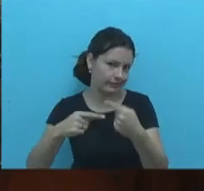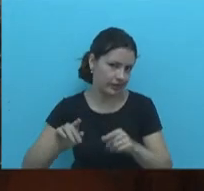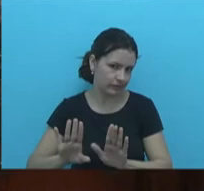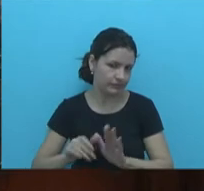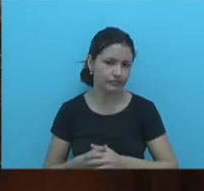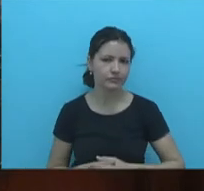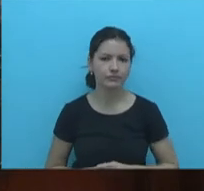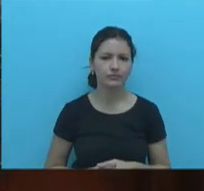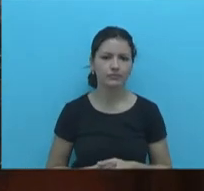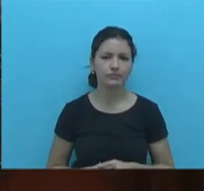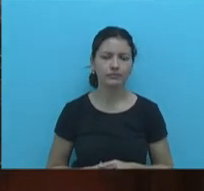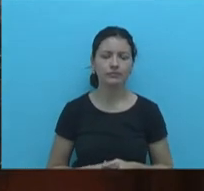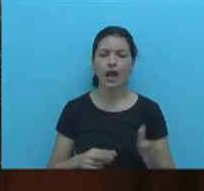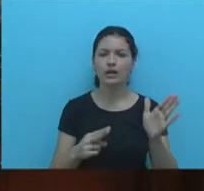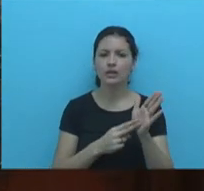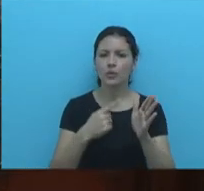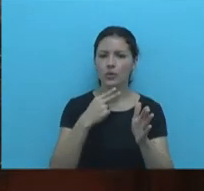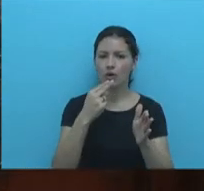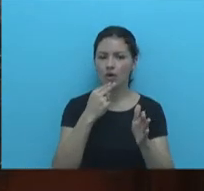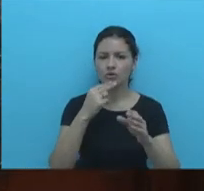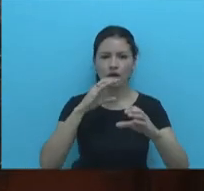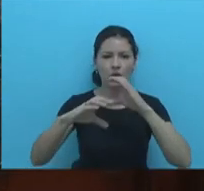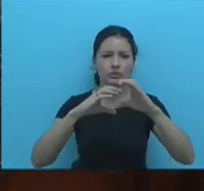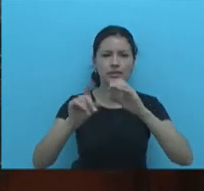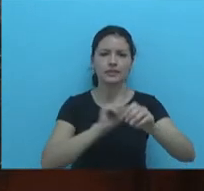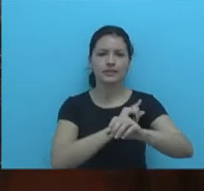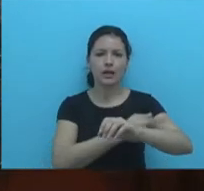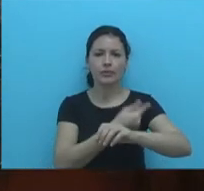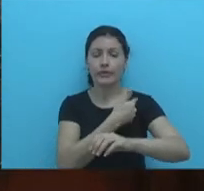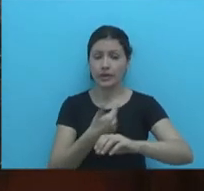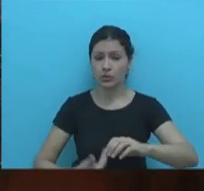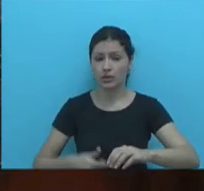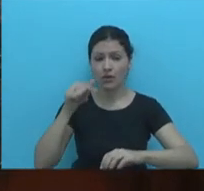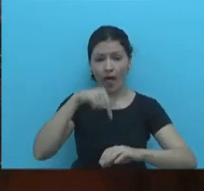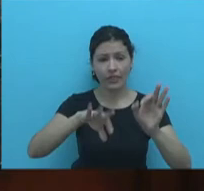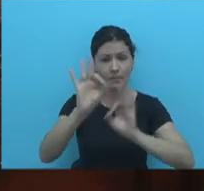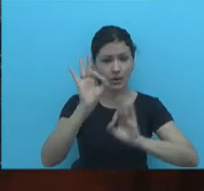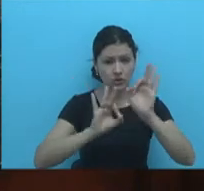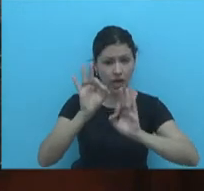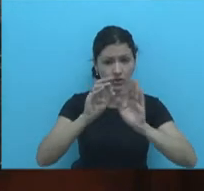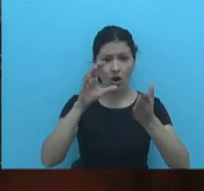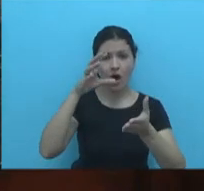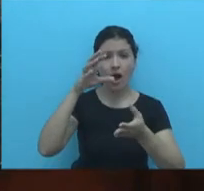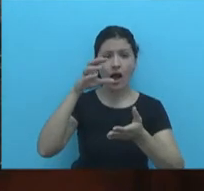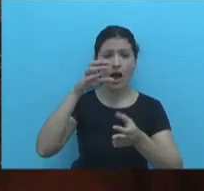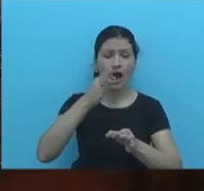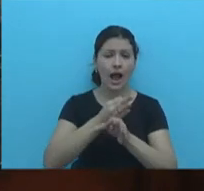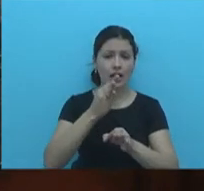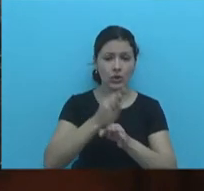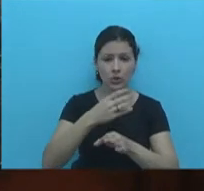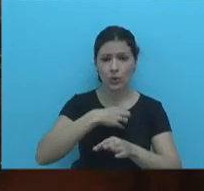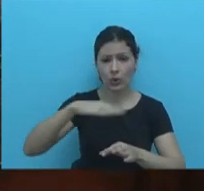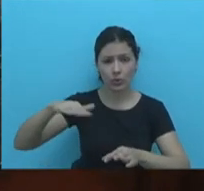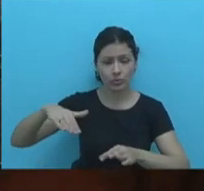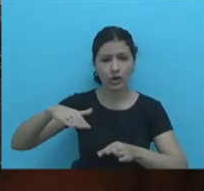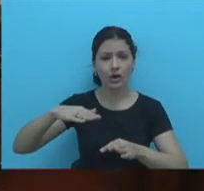Artículo 11. Comuníquese al Poder Ejecutivo. Los autores de este proyecto son los alumnos de la escuela ESO número